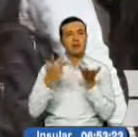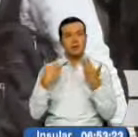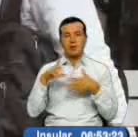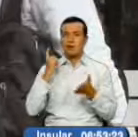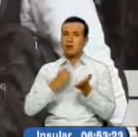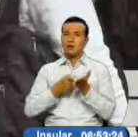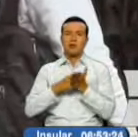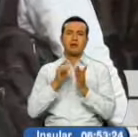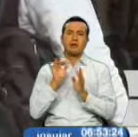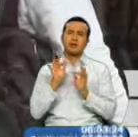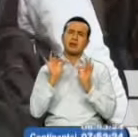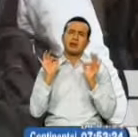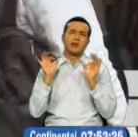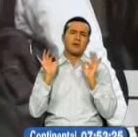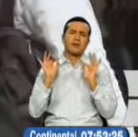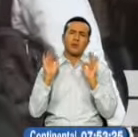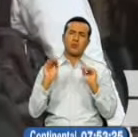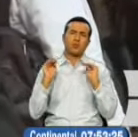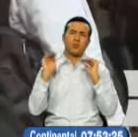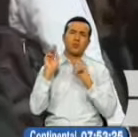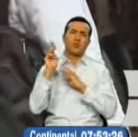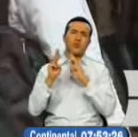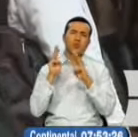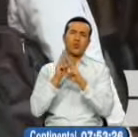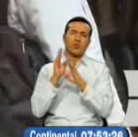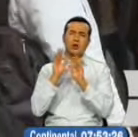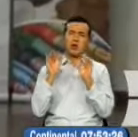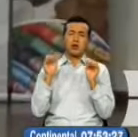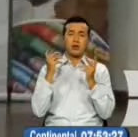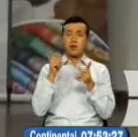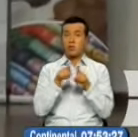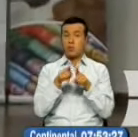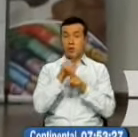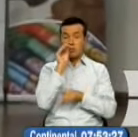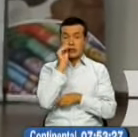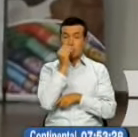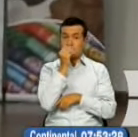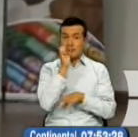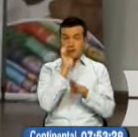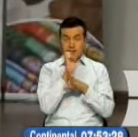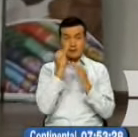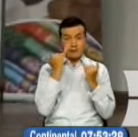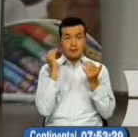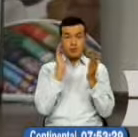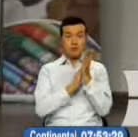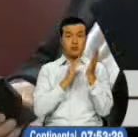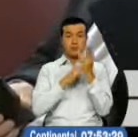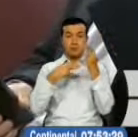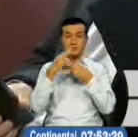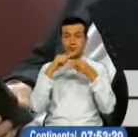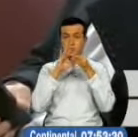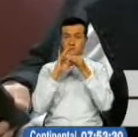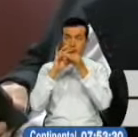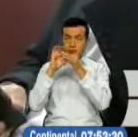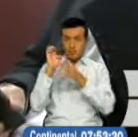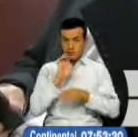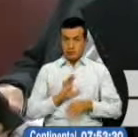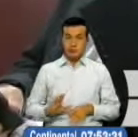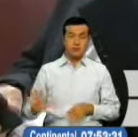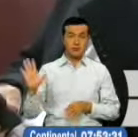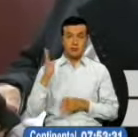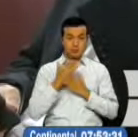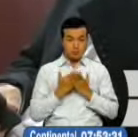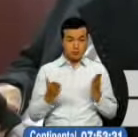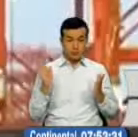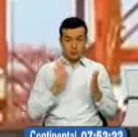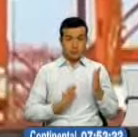muy apetecido a nivel mundial, de muy buena calidad, al igual que nuestras rosas. Ecuador hoy es socio comercial de la Unión Europea. Los